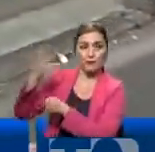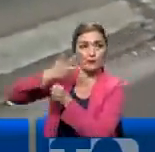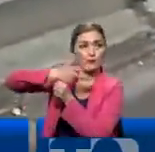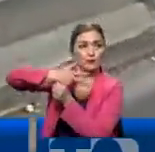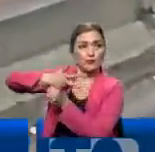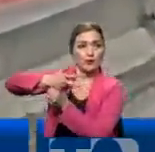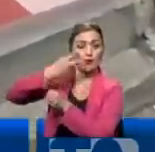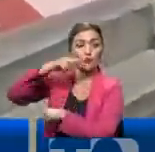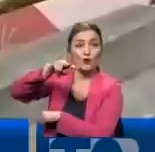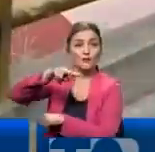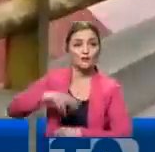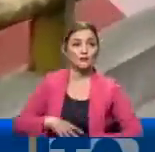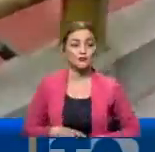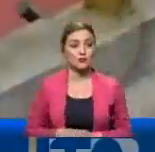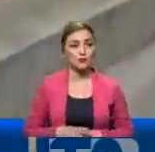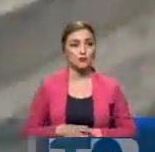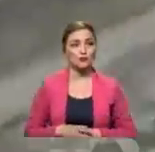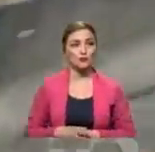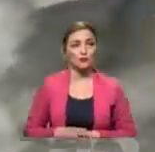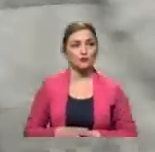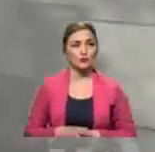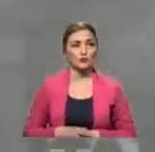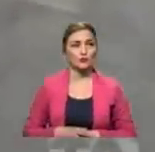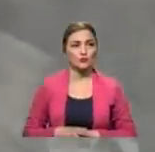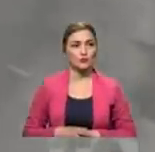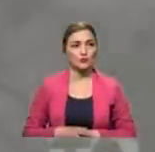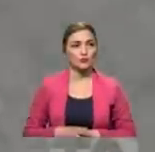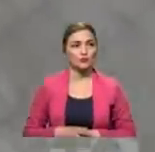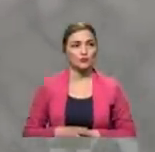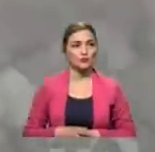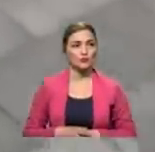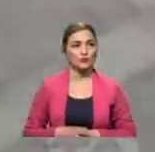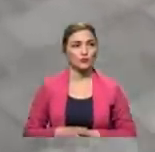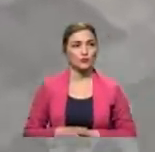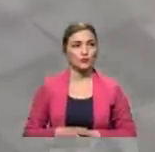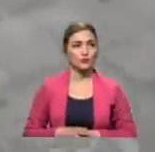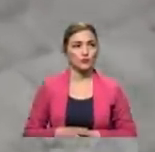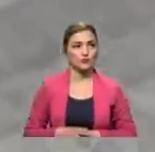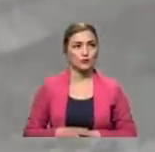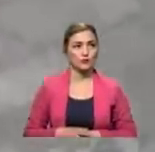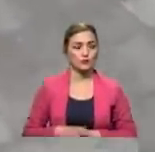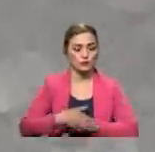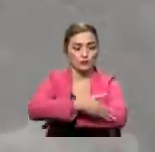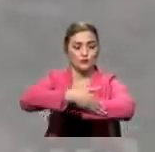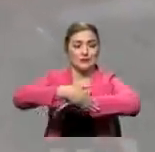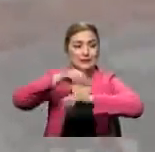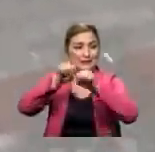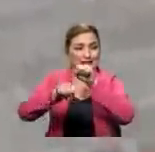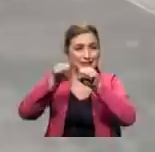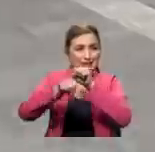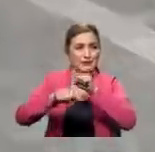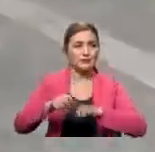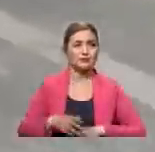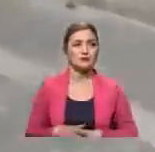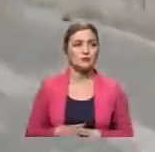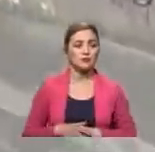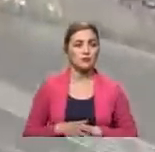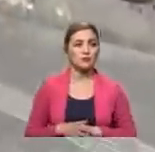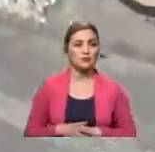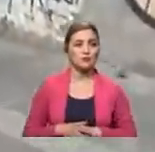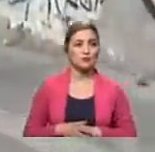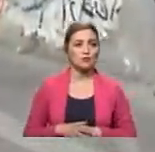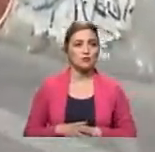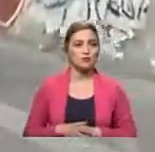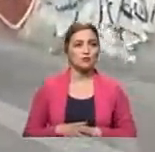los parterres y las aceras debido a las manifestaciones que se registran aquí en el centro de la capital. Vemos que